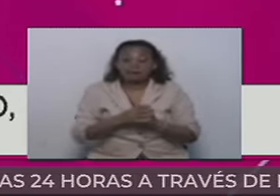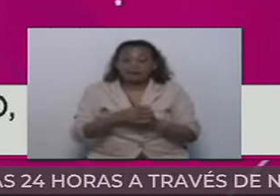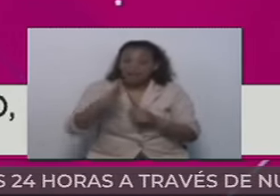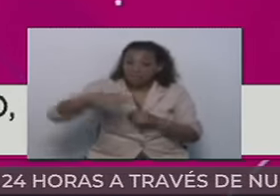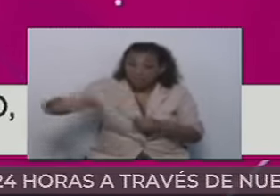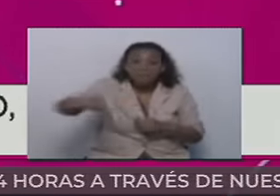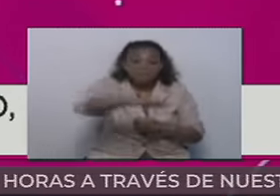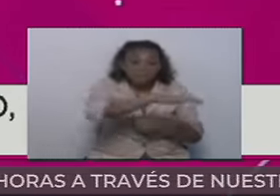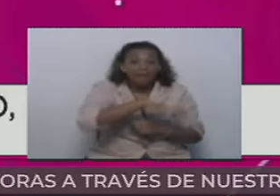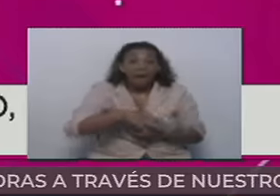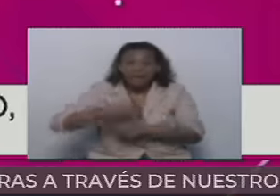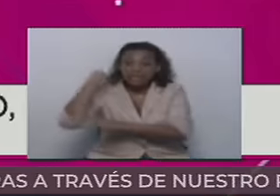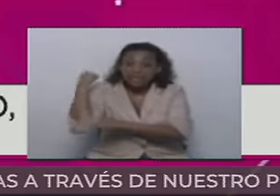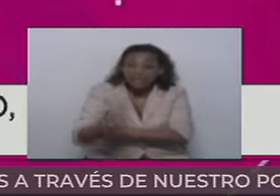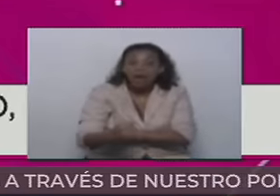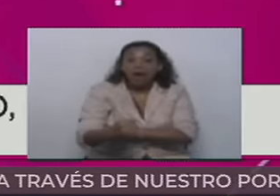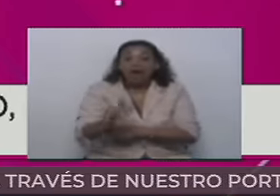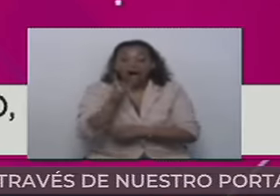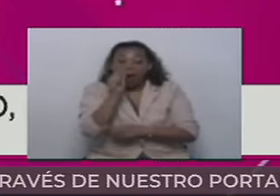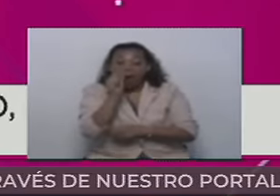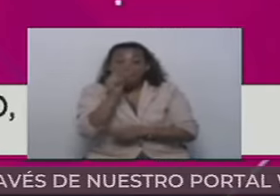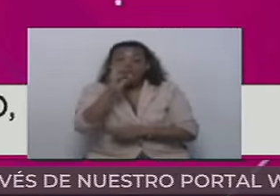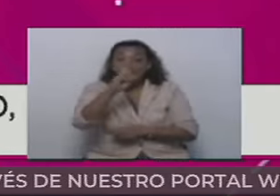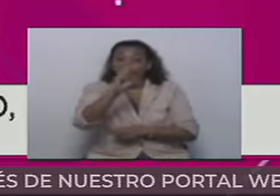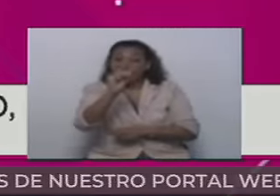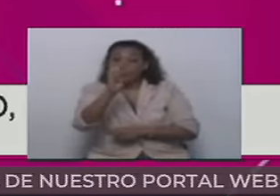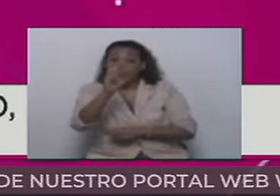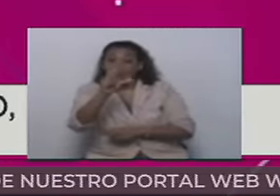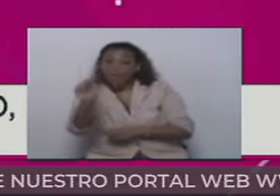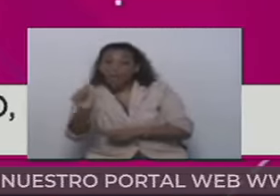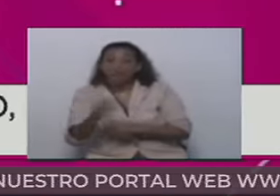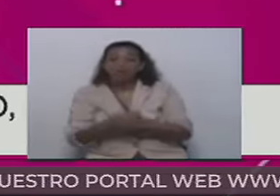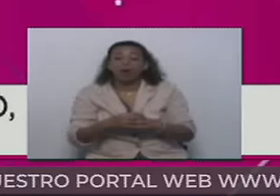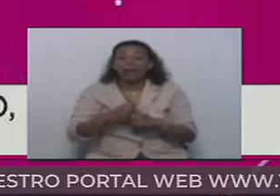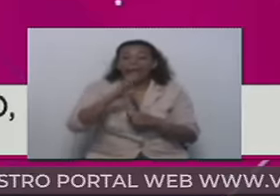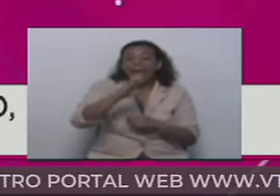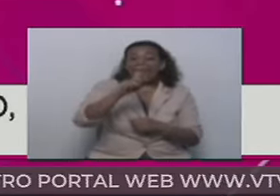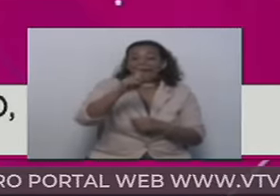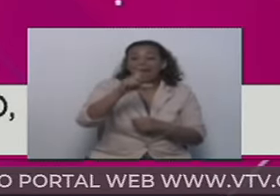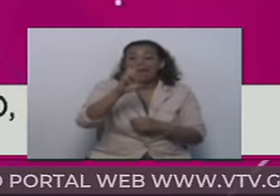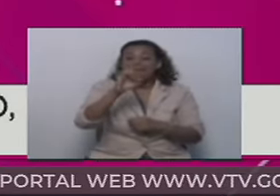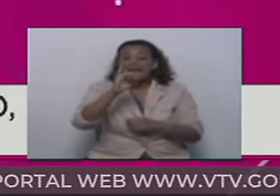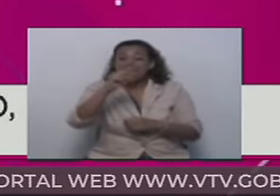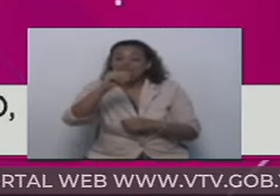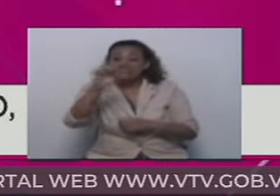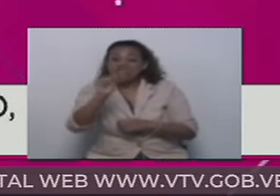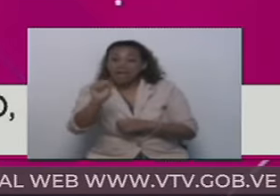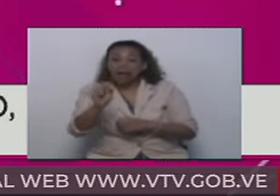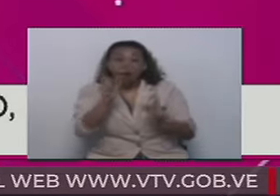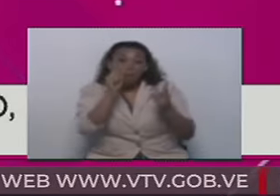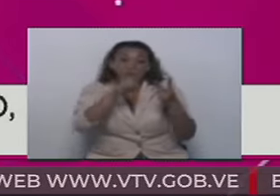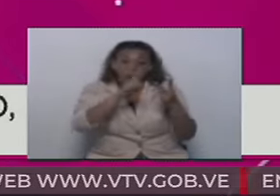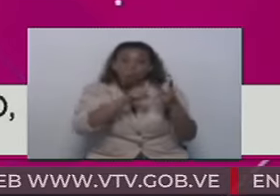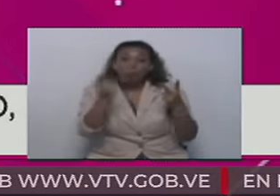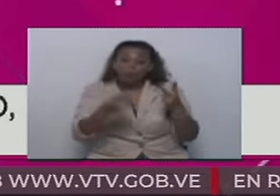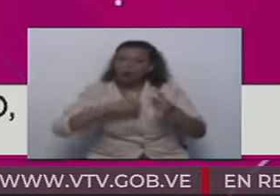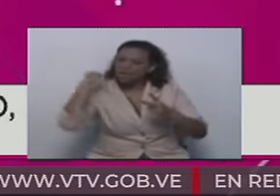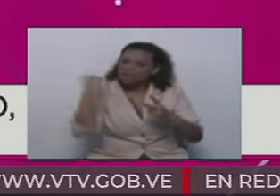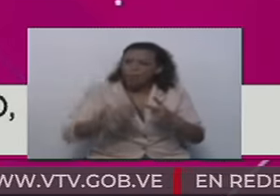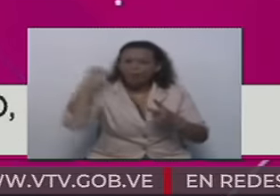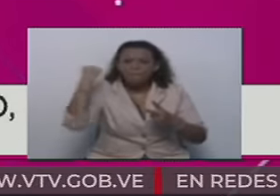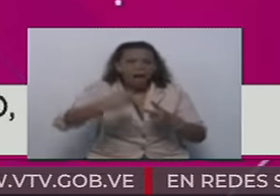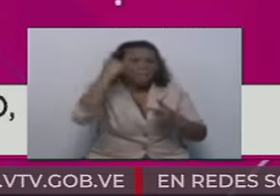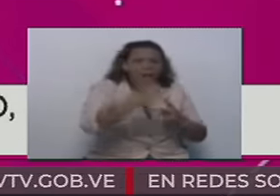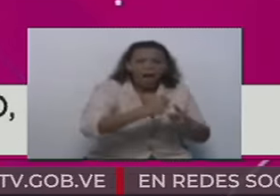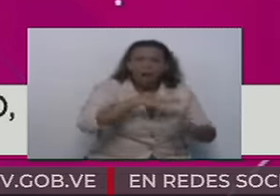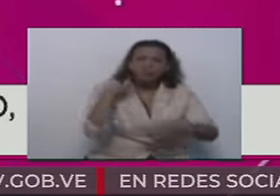Caracas. Asesinaron a Robert, asesinaron a Eliezer Otaiza, porque creyeron que asesinando a nuestros